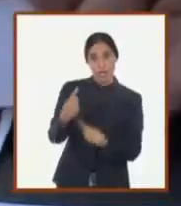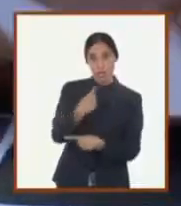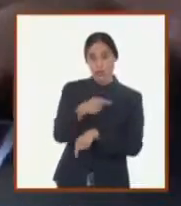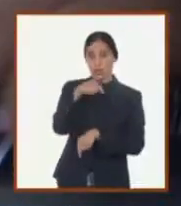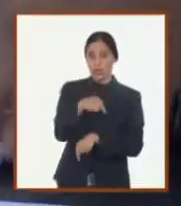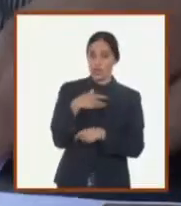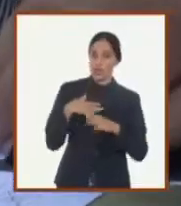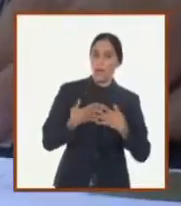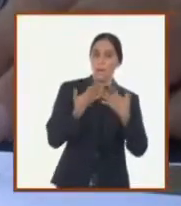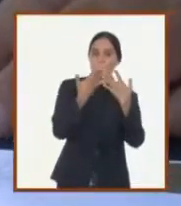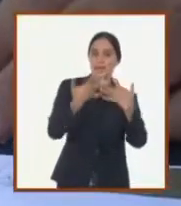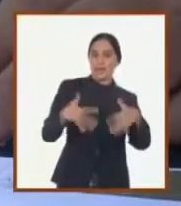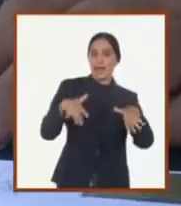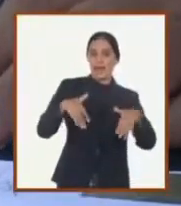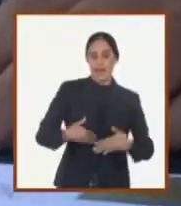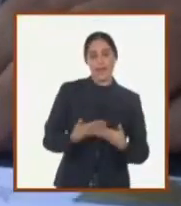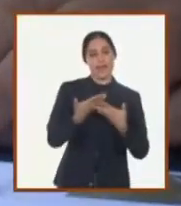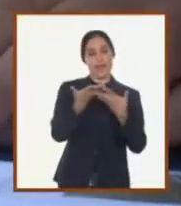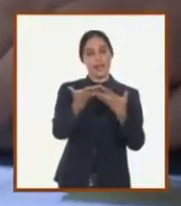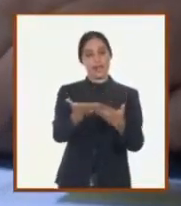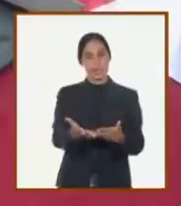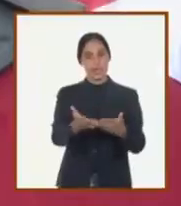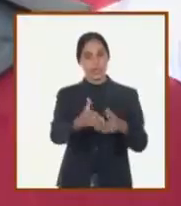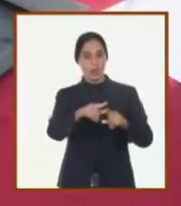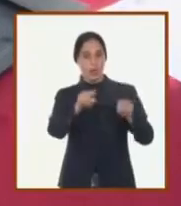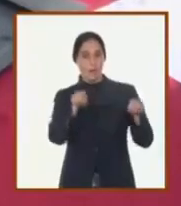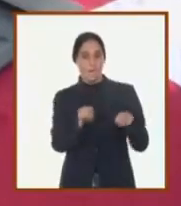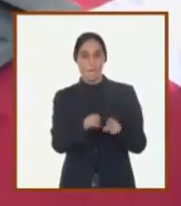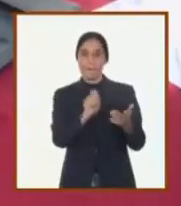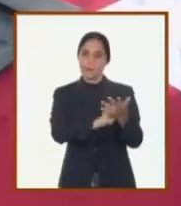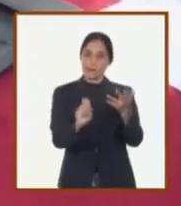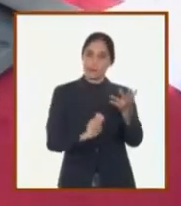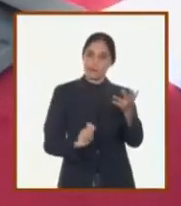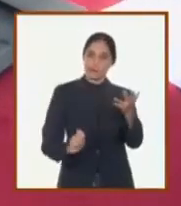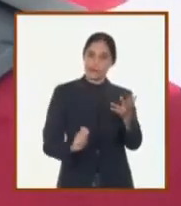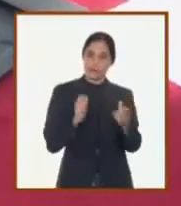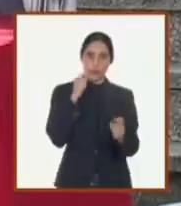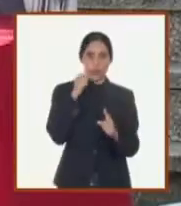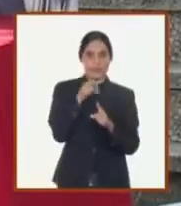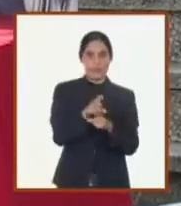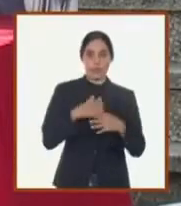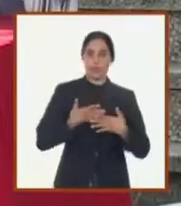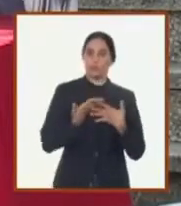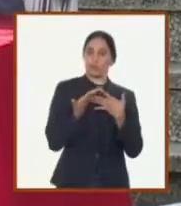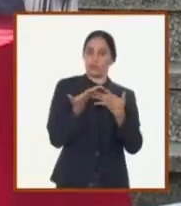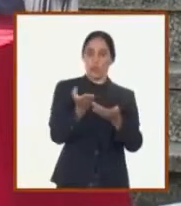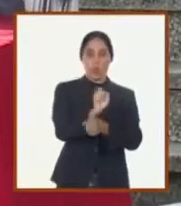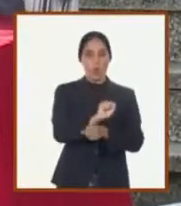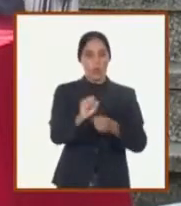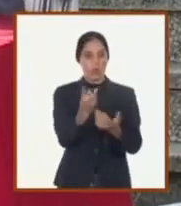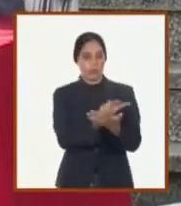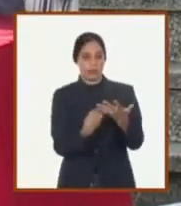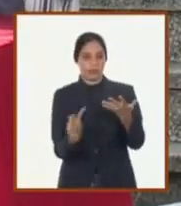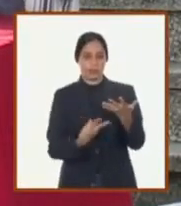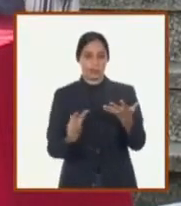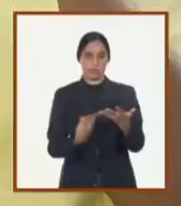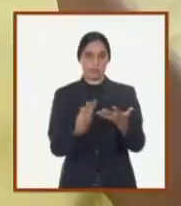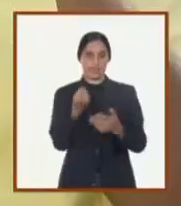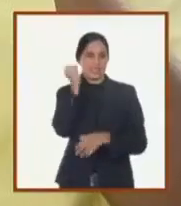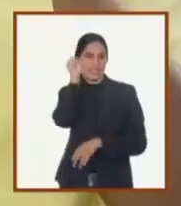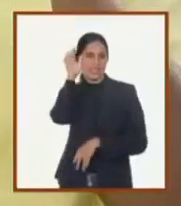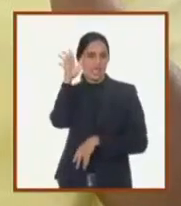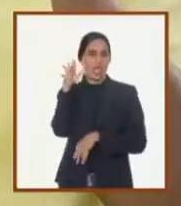cancelación de una emisión postal inspirada en la hora del pintor cubano Orlando Hernández que nos acerca Celia desde una